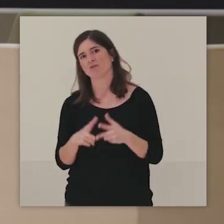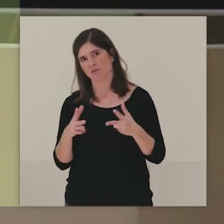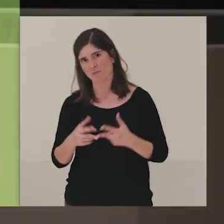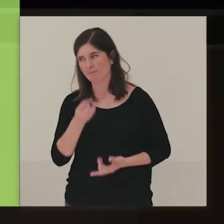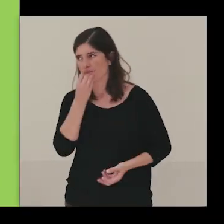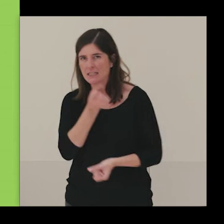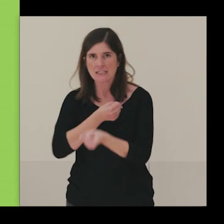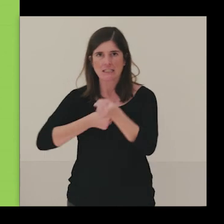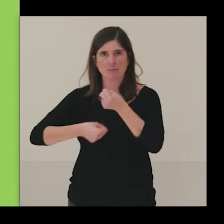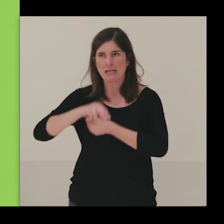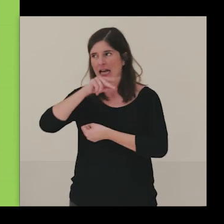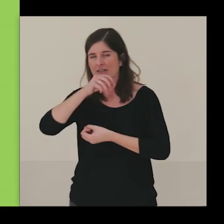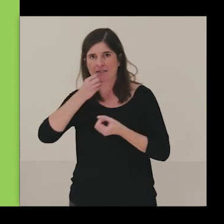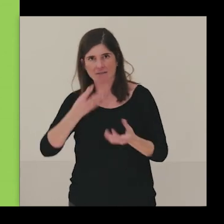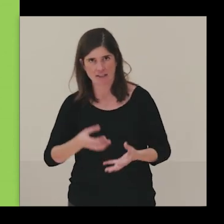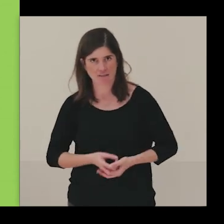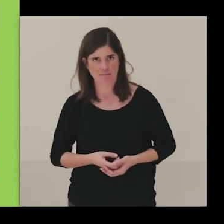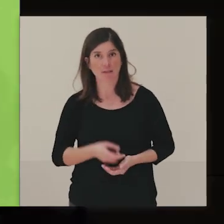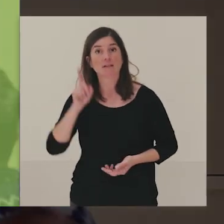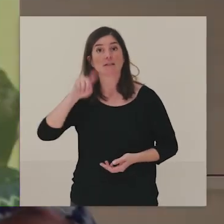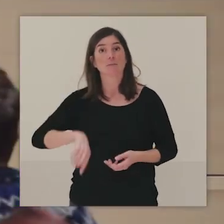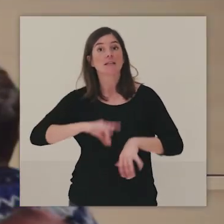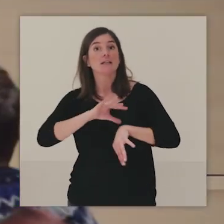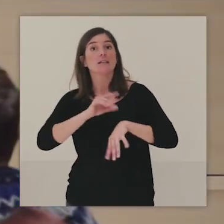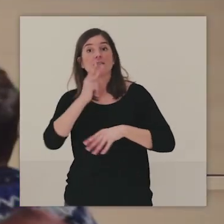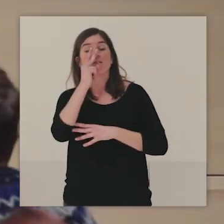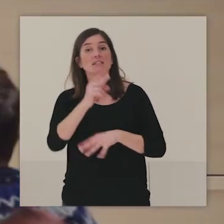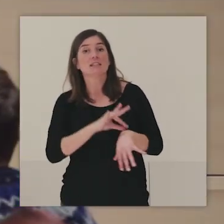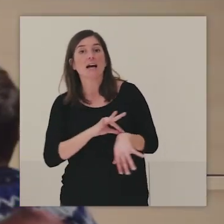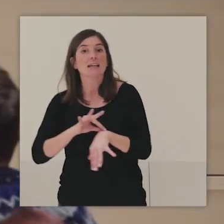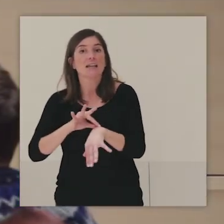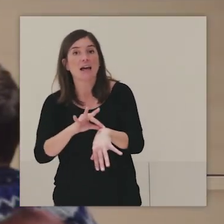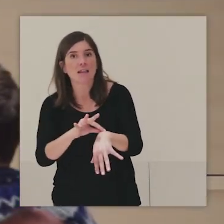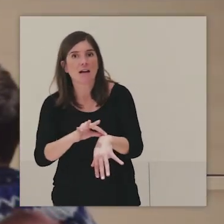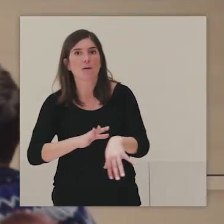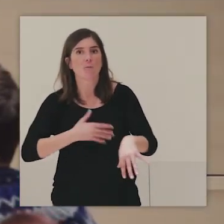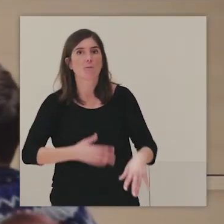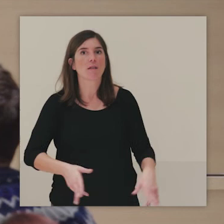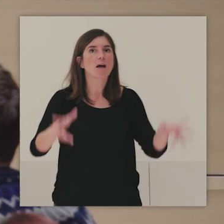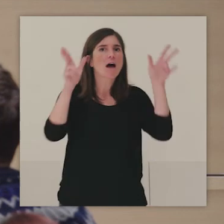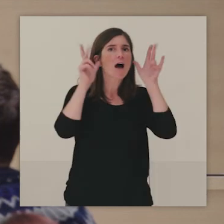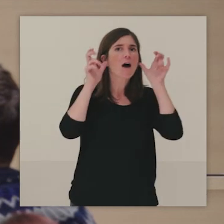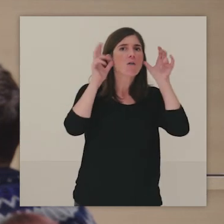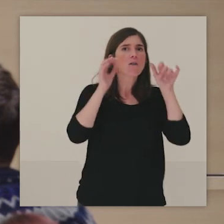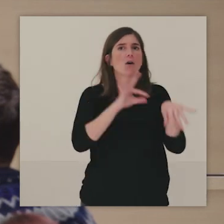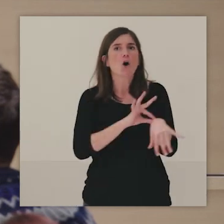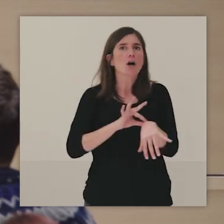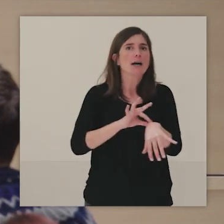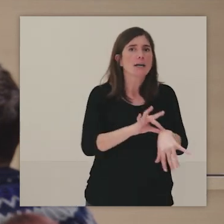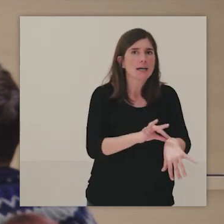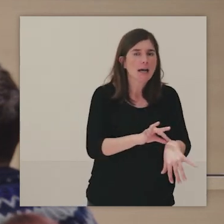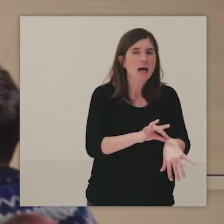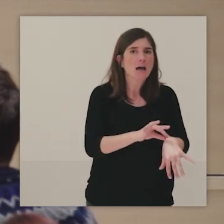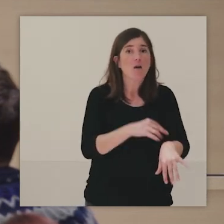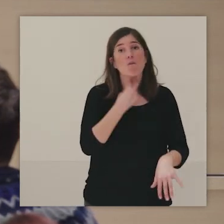aspecto. Segundo, visitas guiadas. Adáptenlas en función de la forma de comunicación. Pueden ser audioguías, en el caso incluso